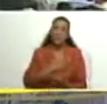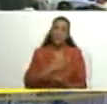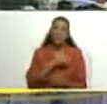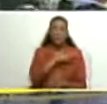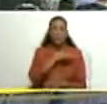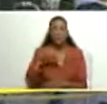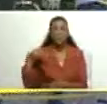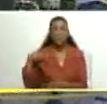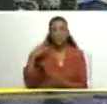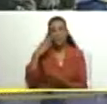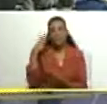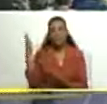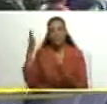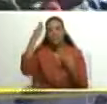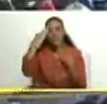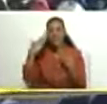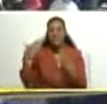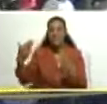nuestro. Bueno, mi saludo.